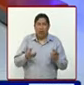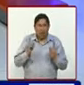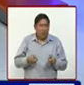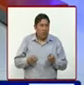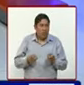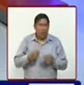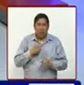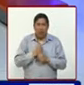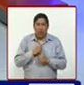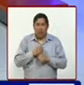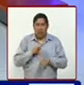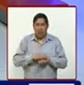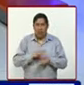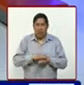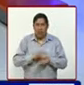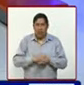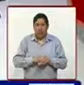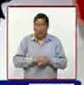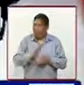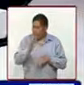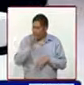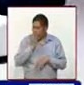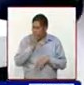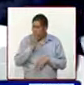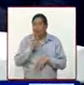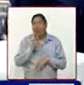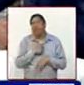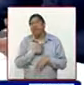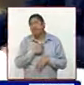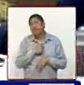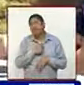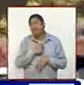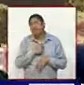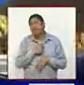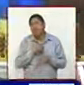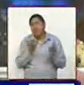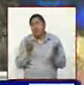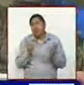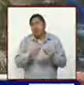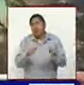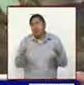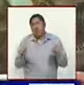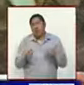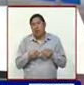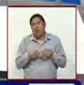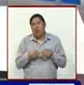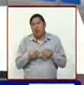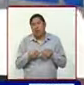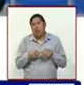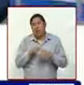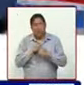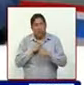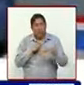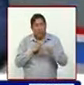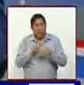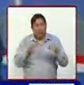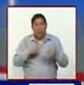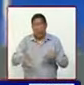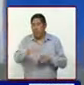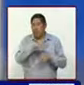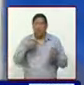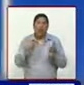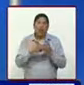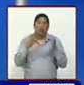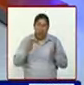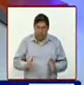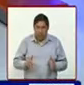tendría que haber tenido un trabajo preventivo, ¿no? Pero a ver, ¿de parte de quién? Es un área pública. Es parte del vecindario,